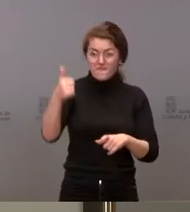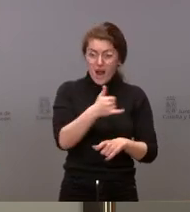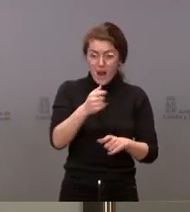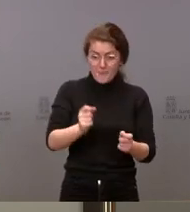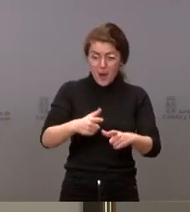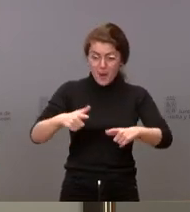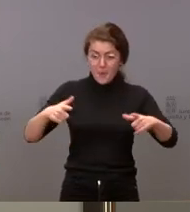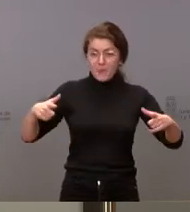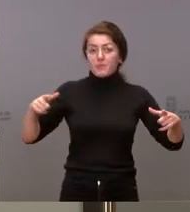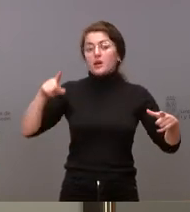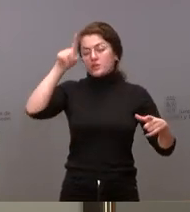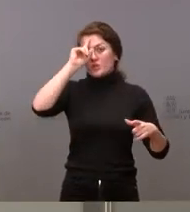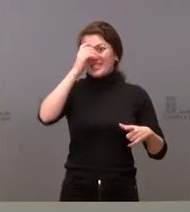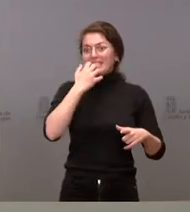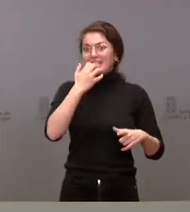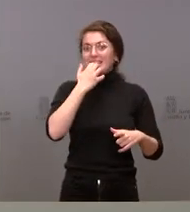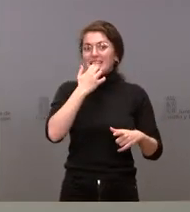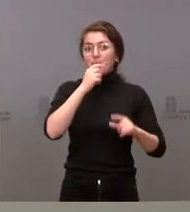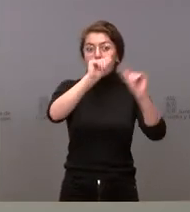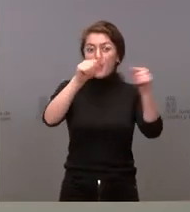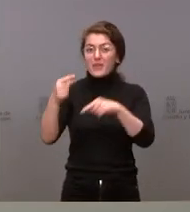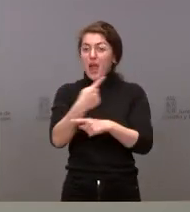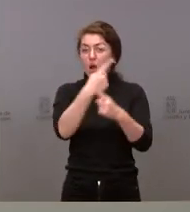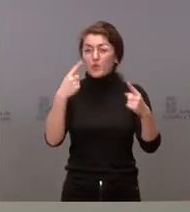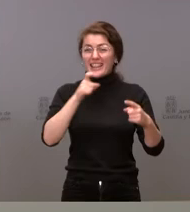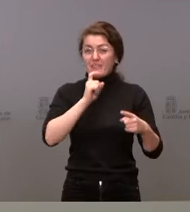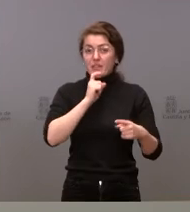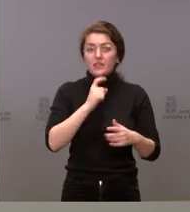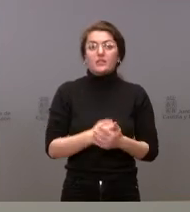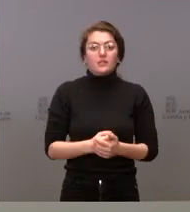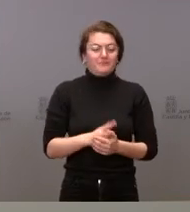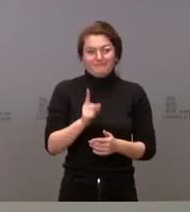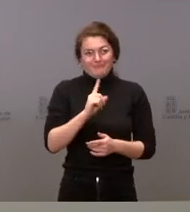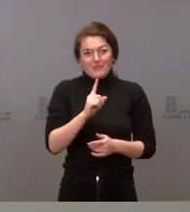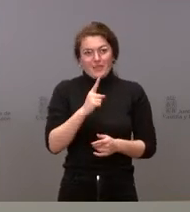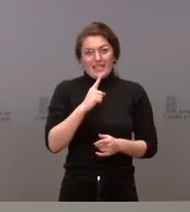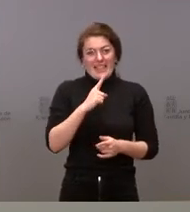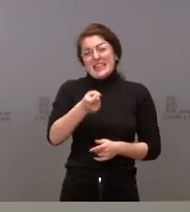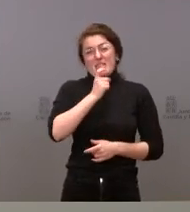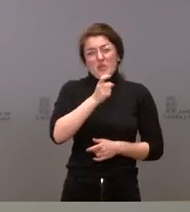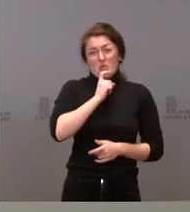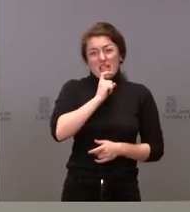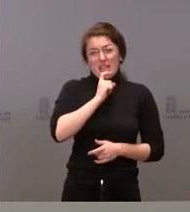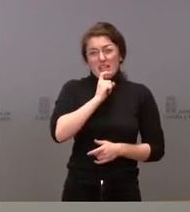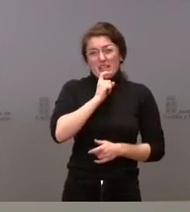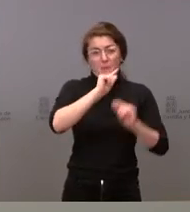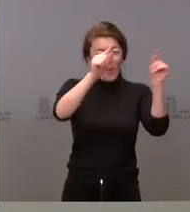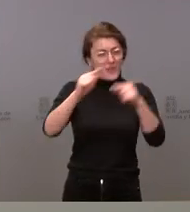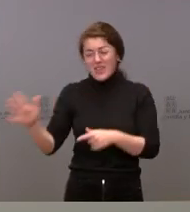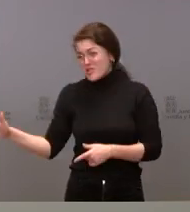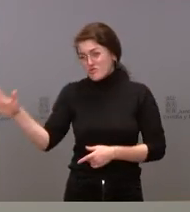teniendo especiales dificultades y dificultades de especial dificultad de no estar teniendo dificultades en todas las provincias y efectivamente